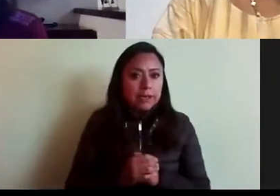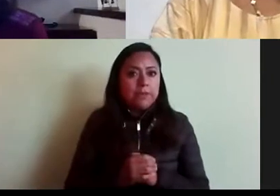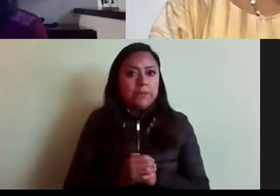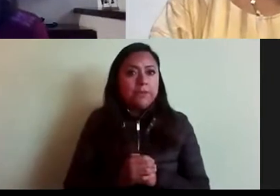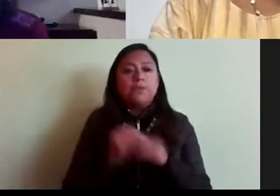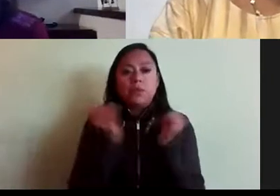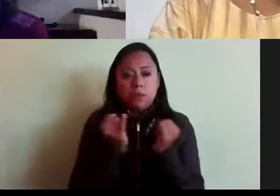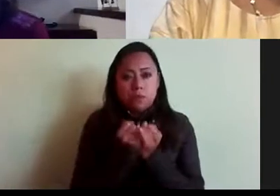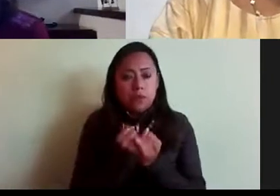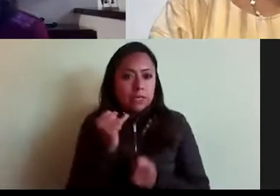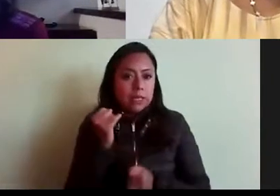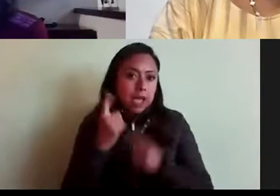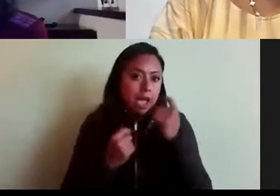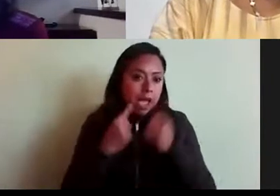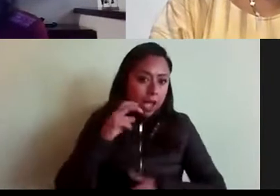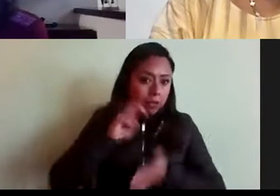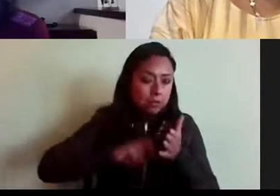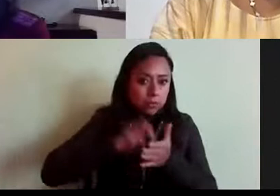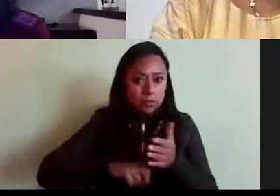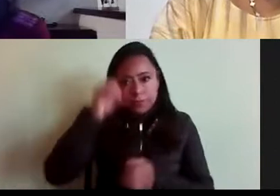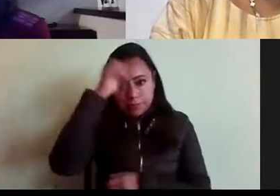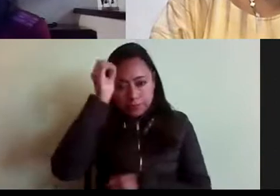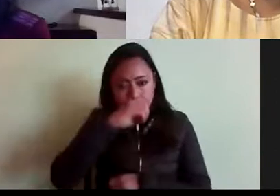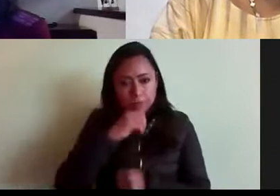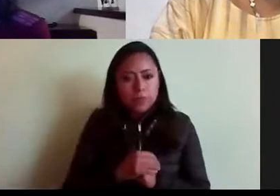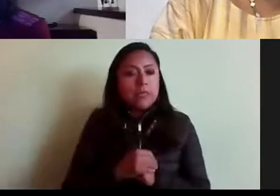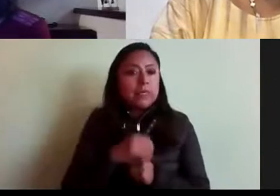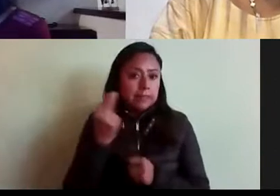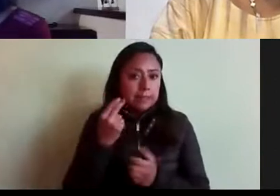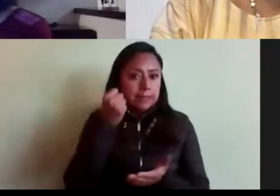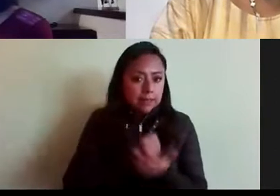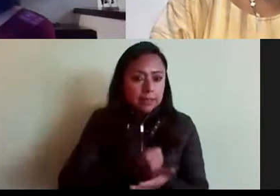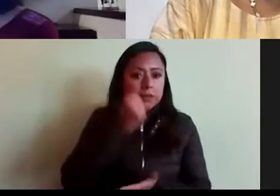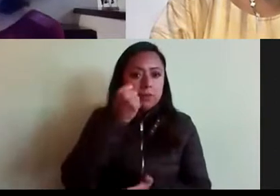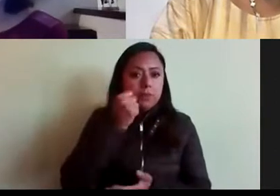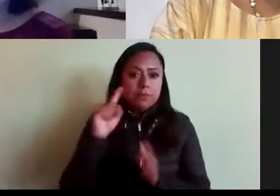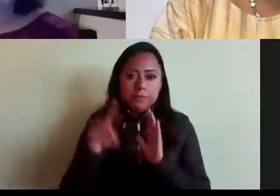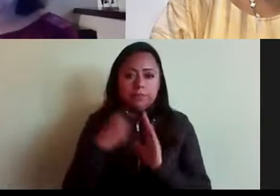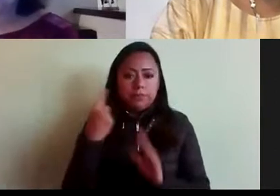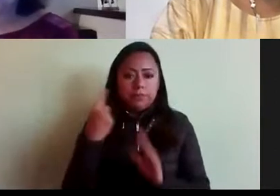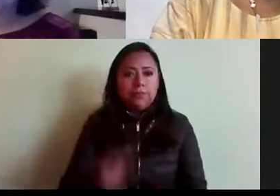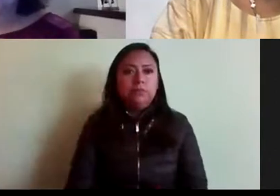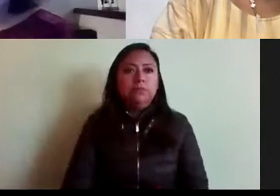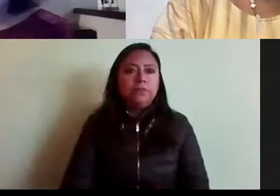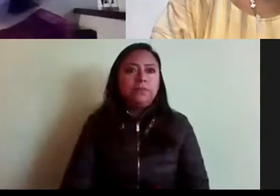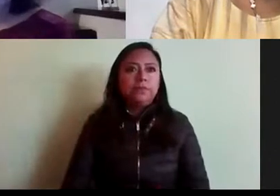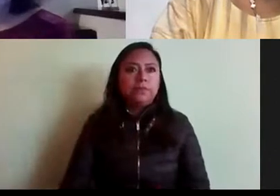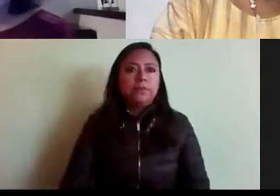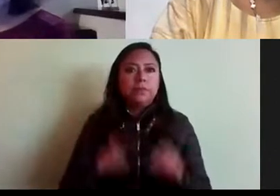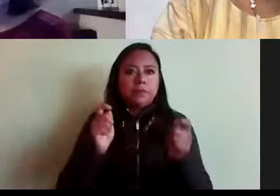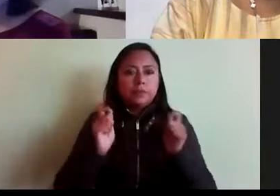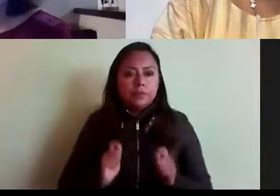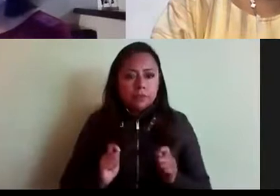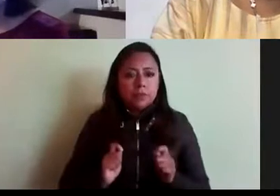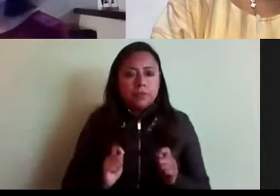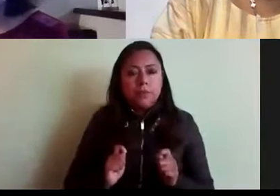existen correcciones, observaciones y si son de aprobarse en un solo acto. Por instrucciones de la presidencia, consulto a